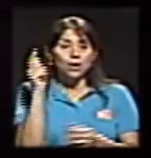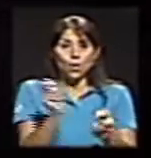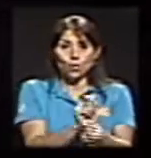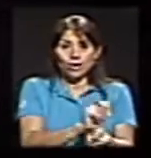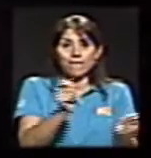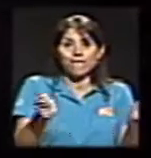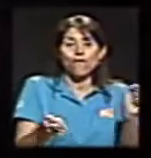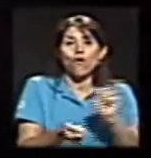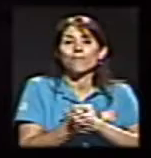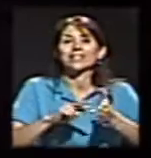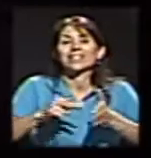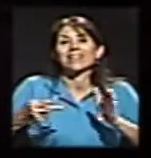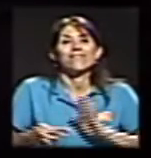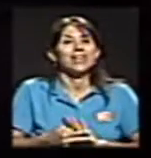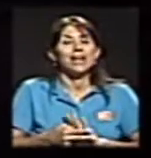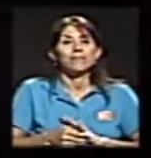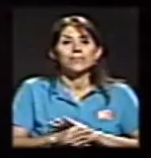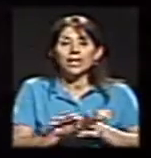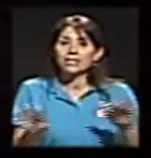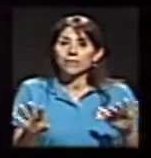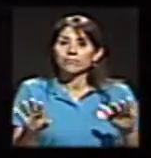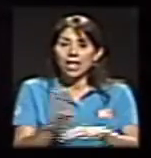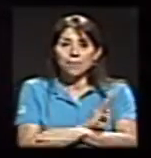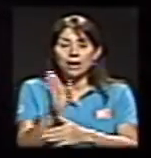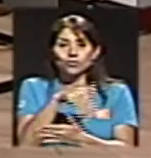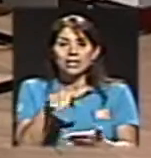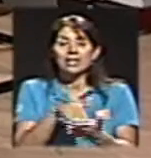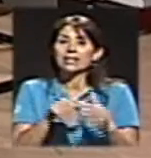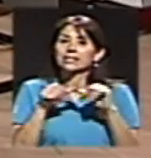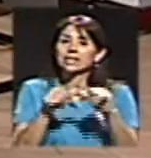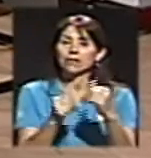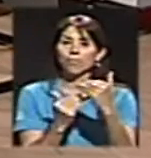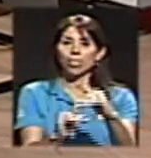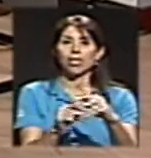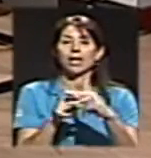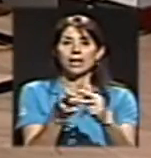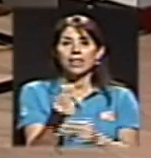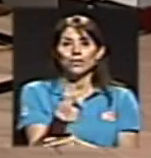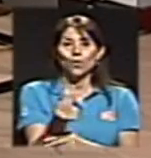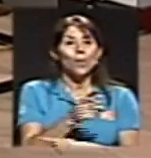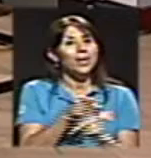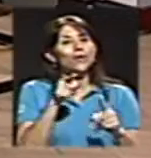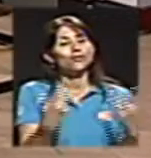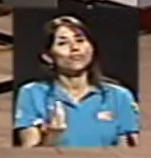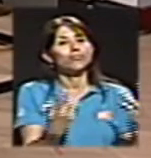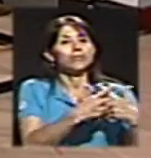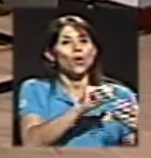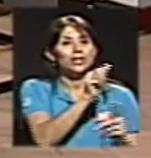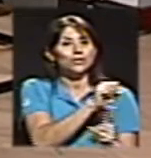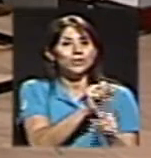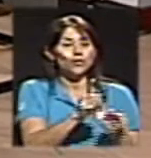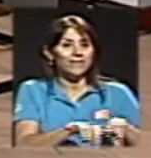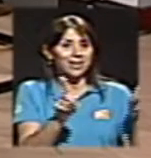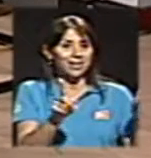ser como un corolario de algunas políticas que tenía el Banco Central de restricción del crédito, que respondían a otra situación. Nosotros